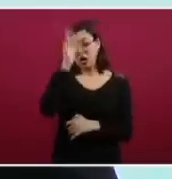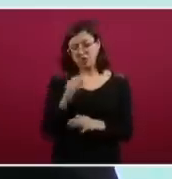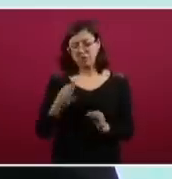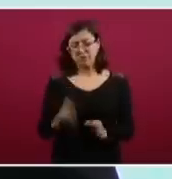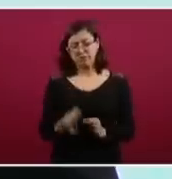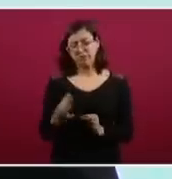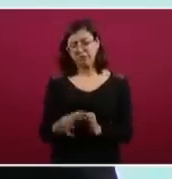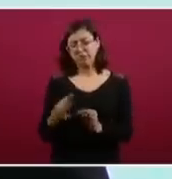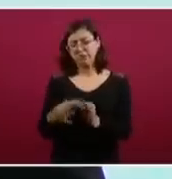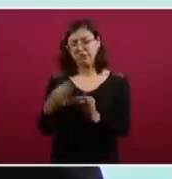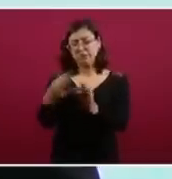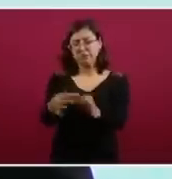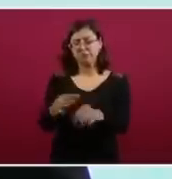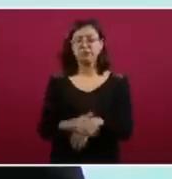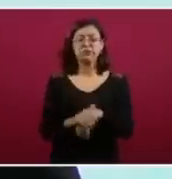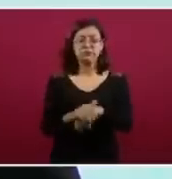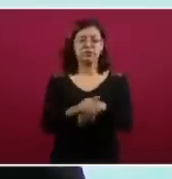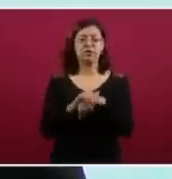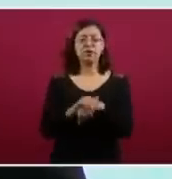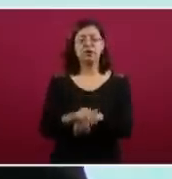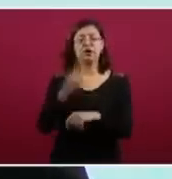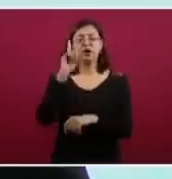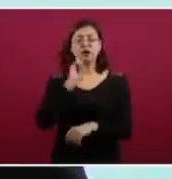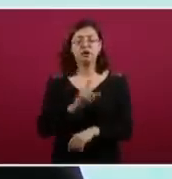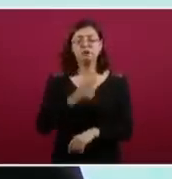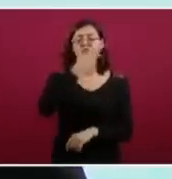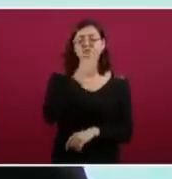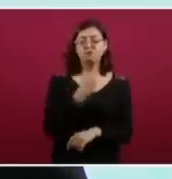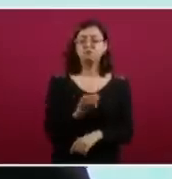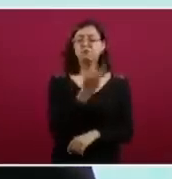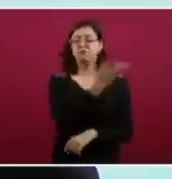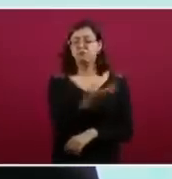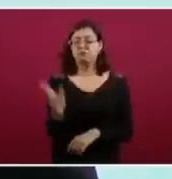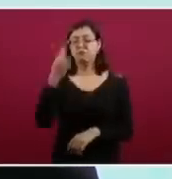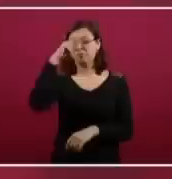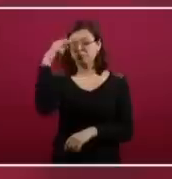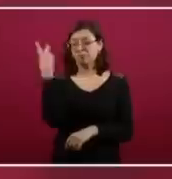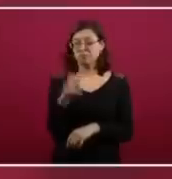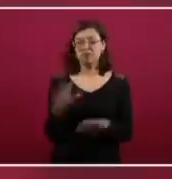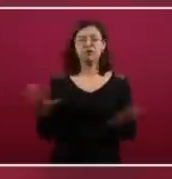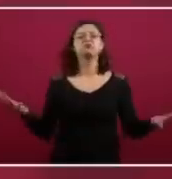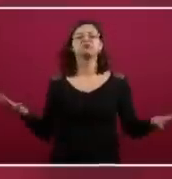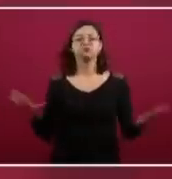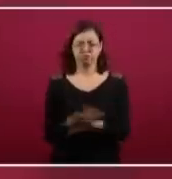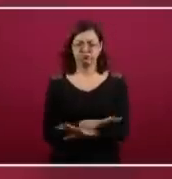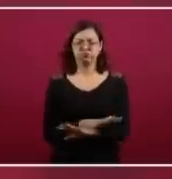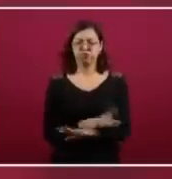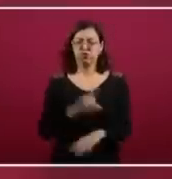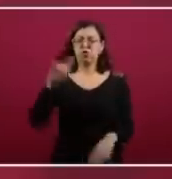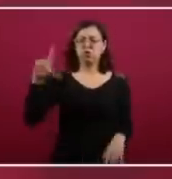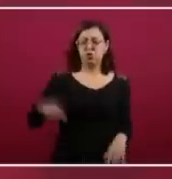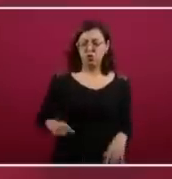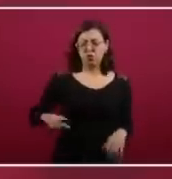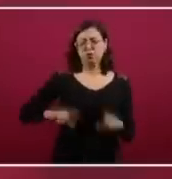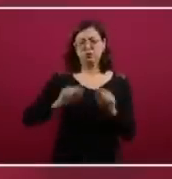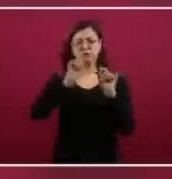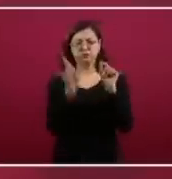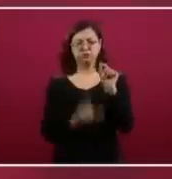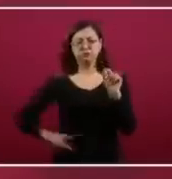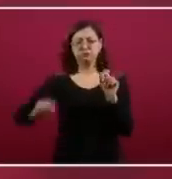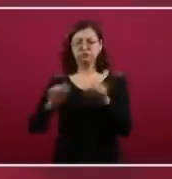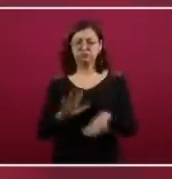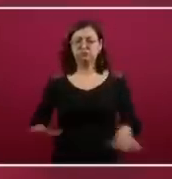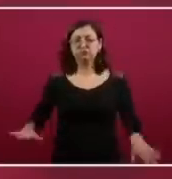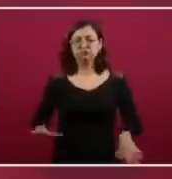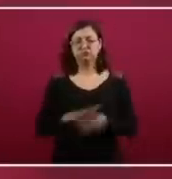cumplan. Amigas y amigos, México cambió. El gobierno federal cambió y el